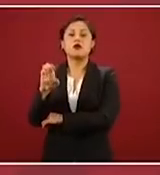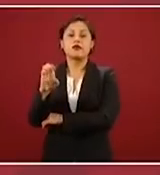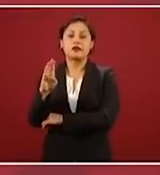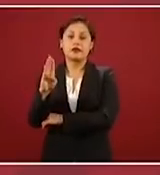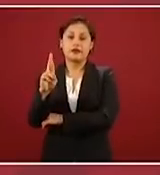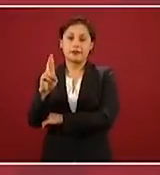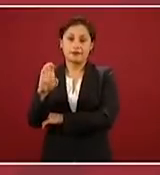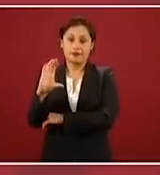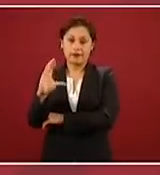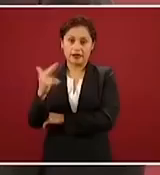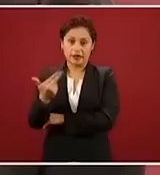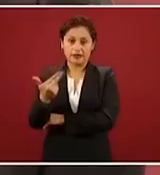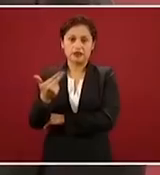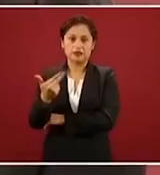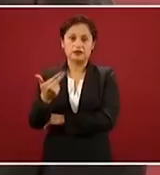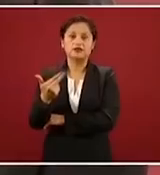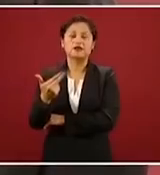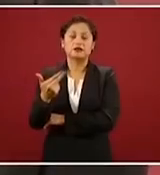y a precio